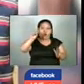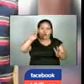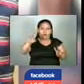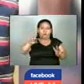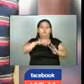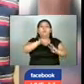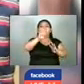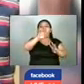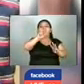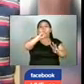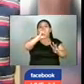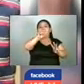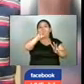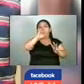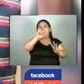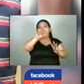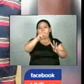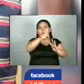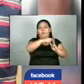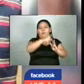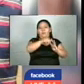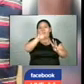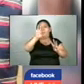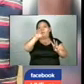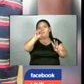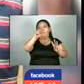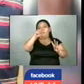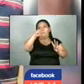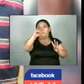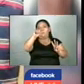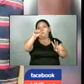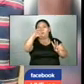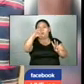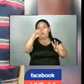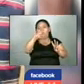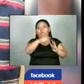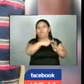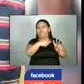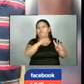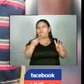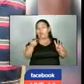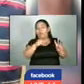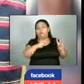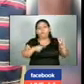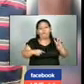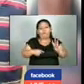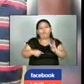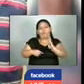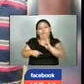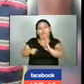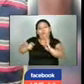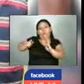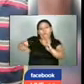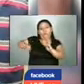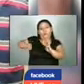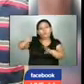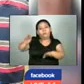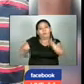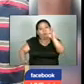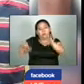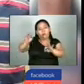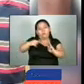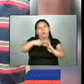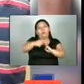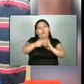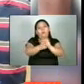Castillo, Benjamín Alberto Padilla Rivas y Francisco Javier Vázquez García. Serán puestos a la orden de la justicia para